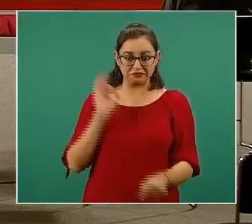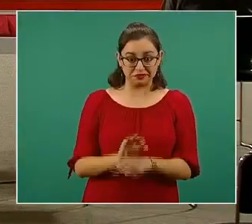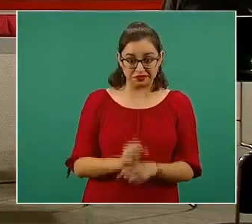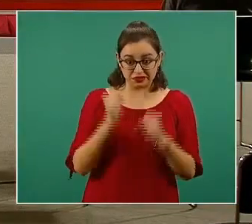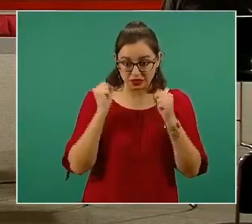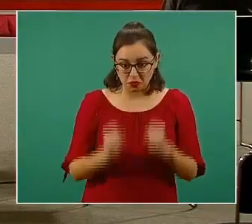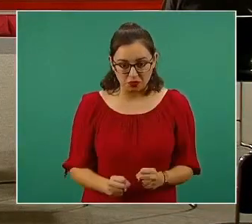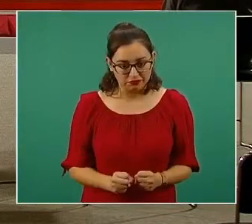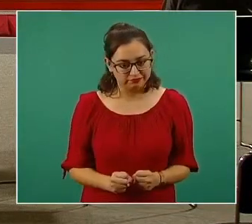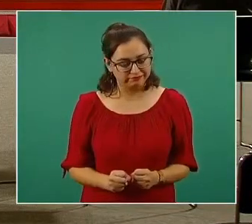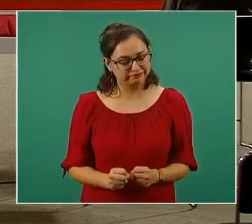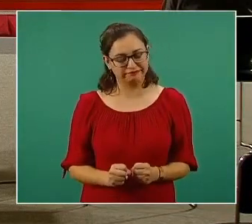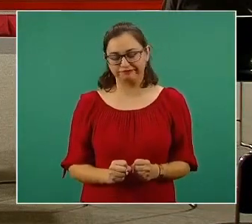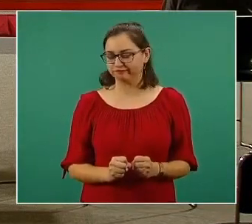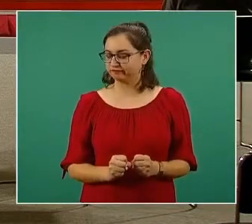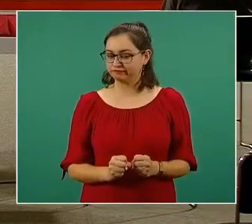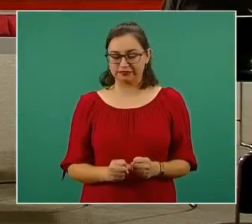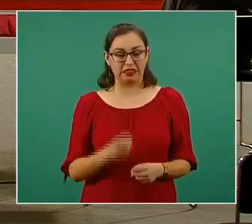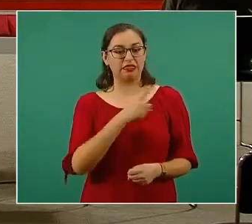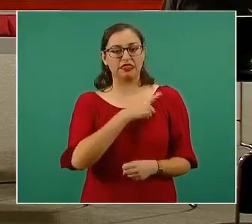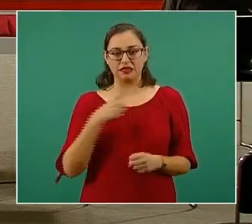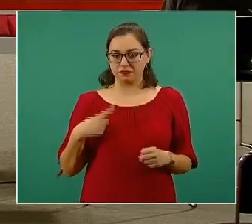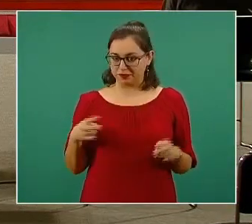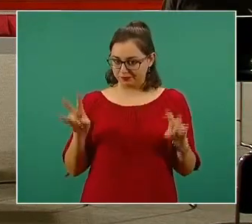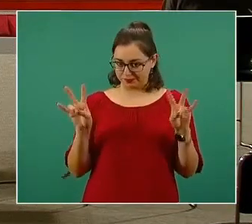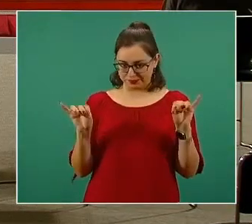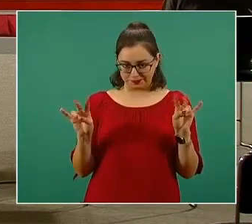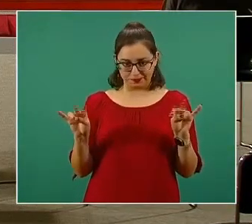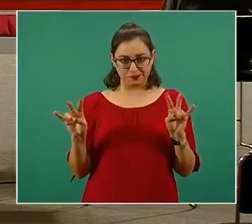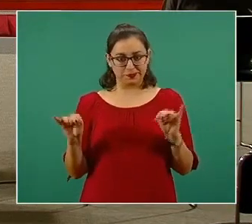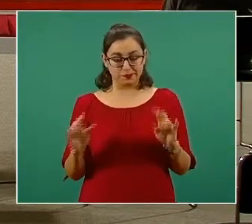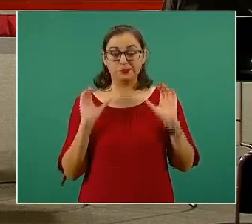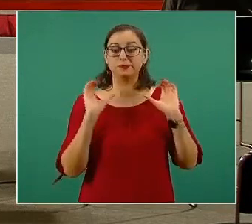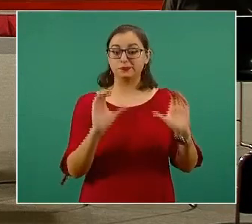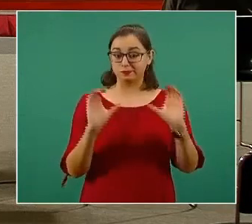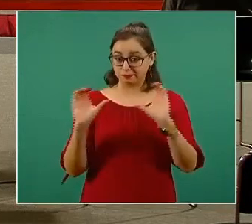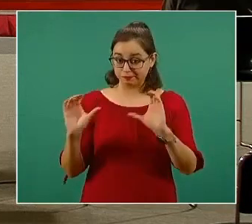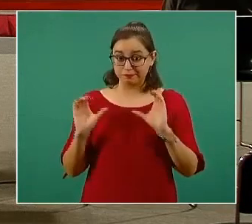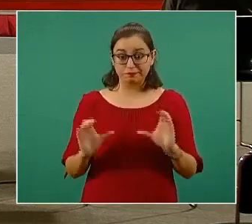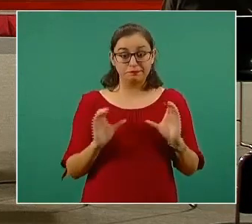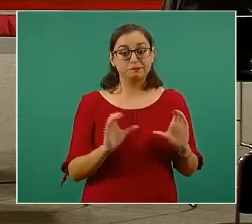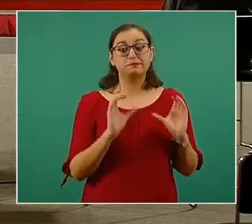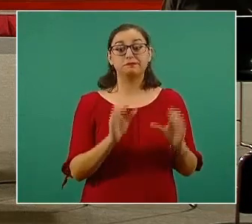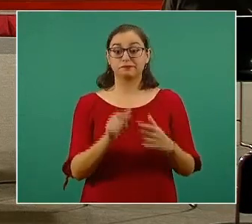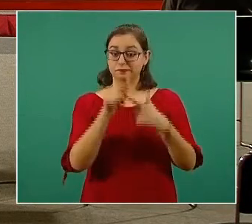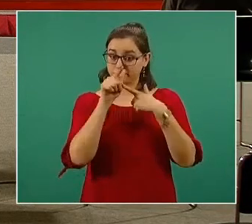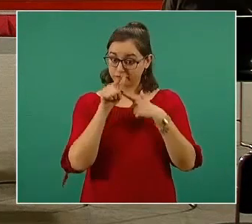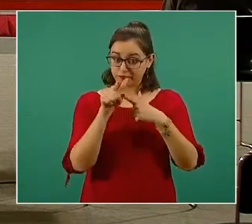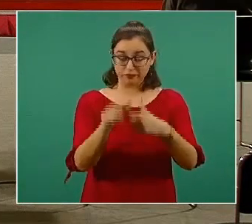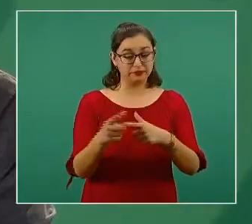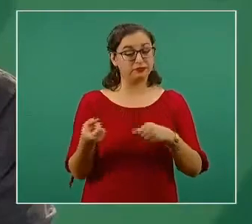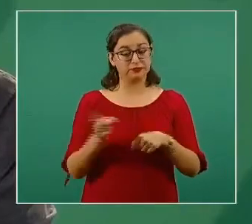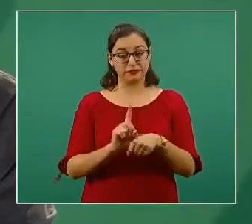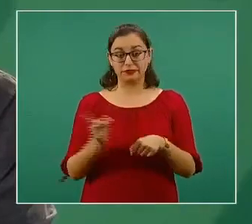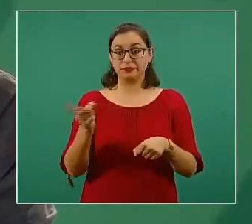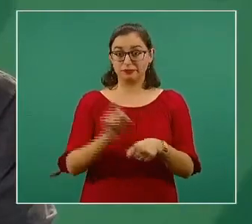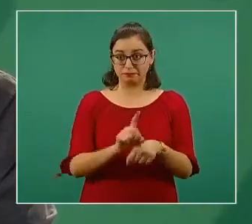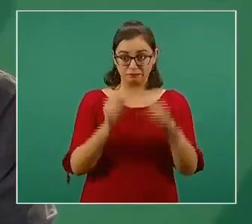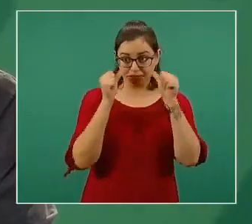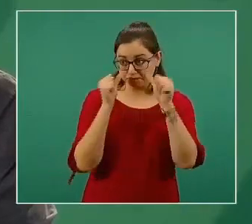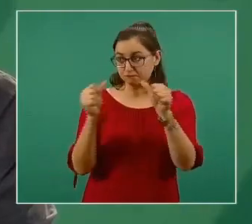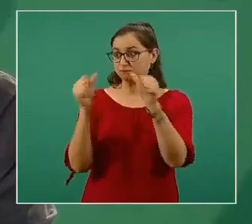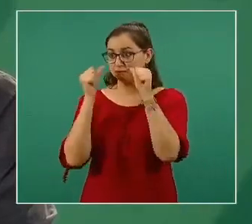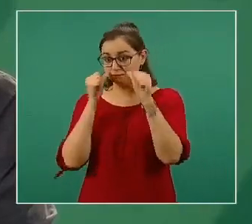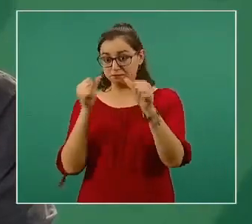seguridad de que permanecerá en reducción. Hay que estar observando, como lo hacemos todos los días, el comportamiento epidémico, pero hay que